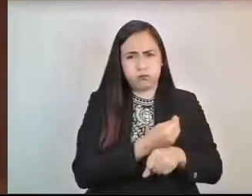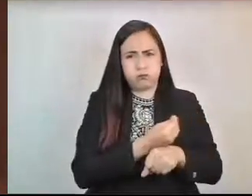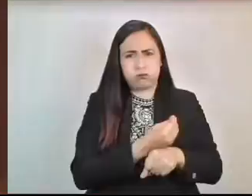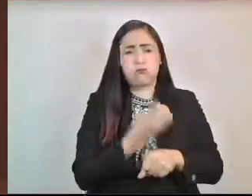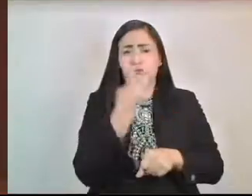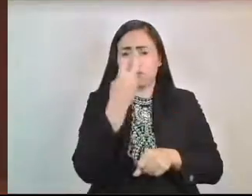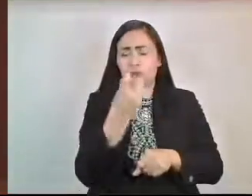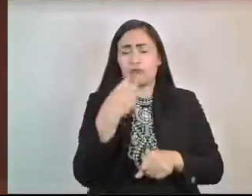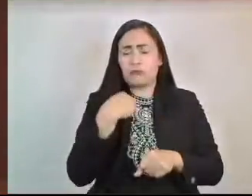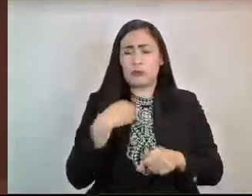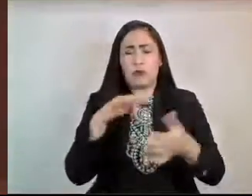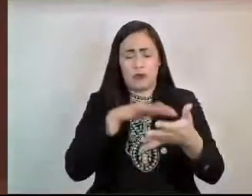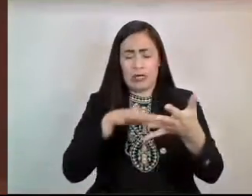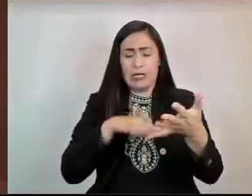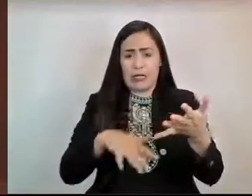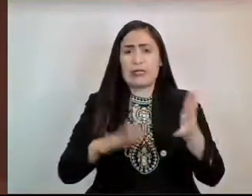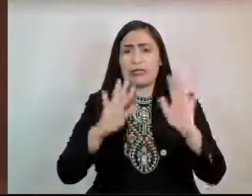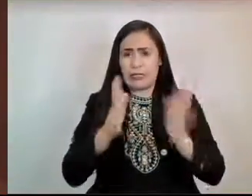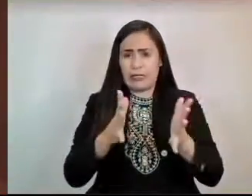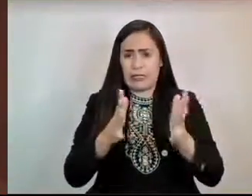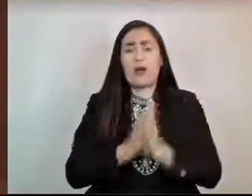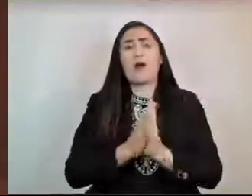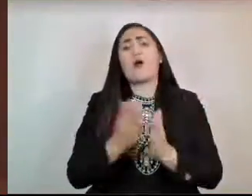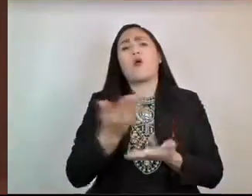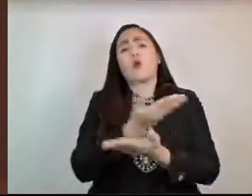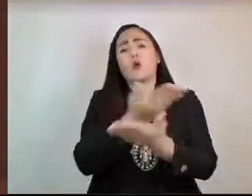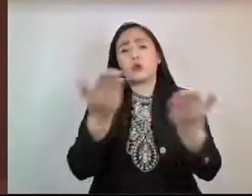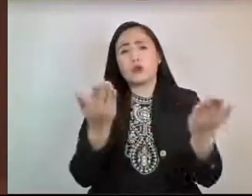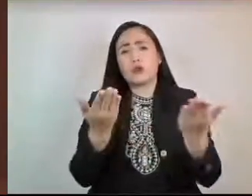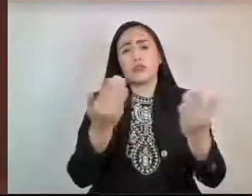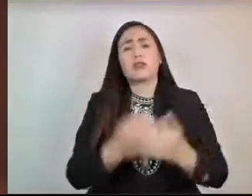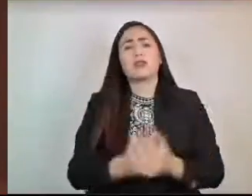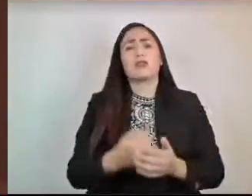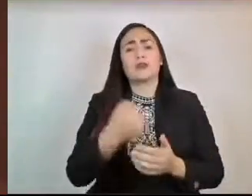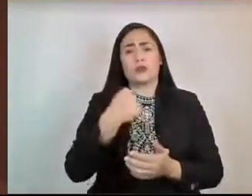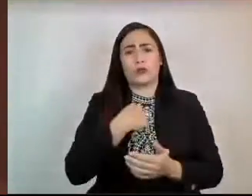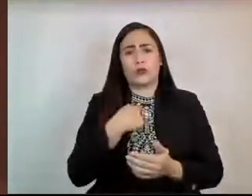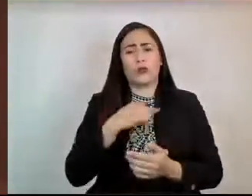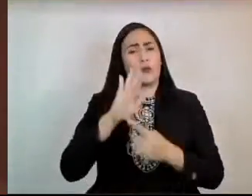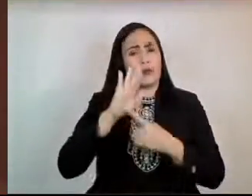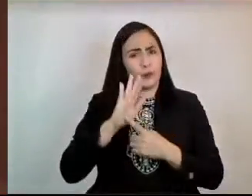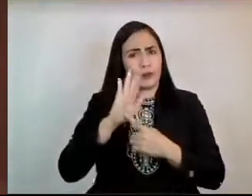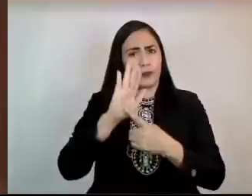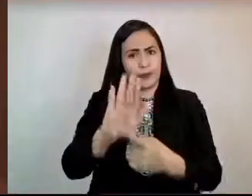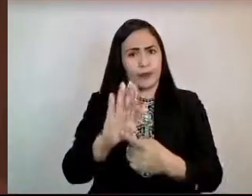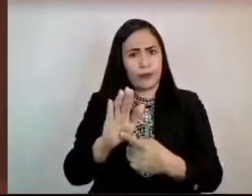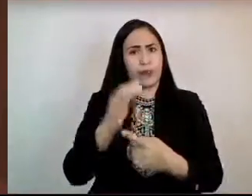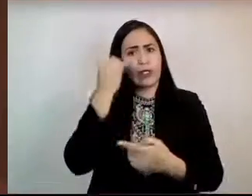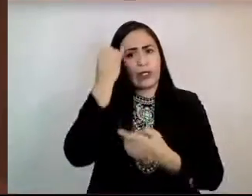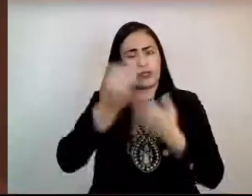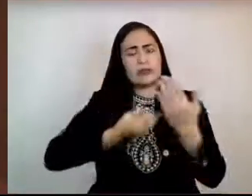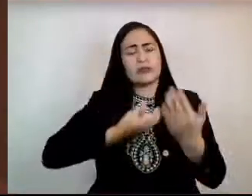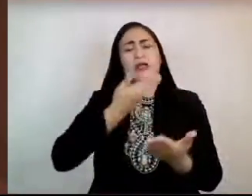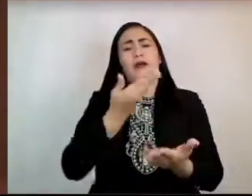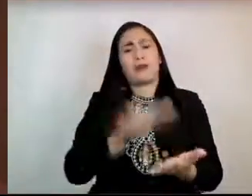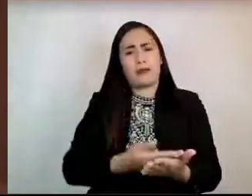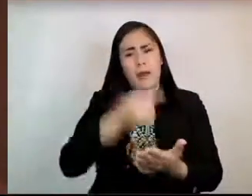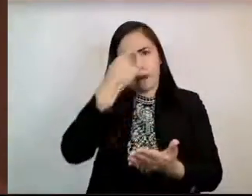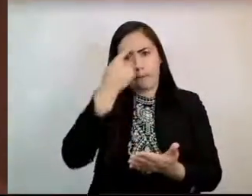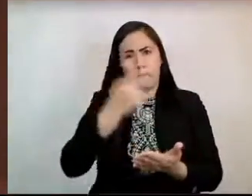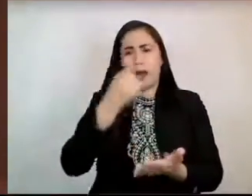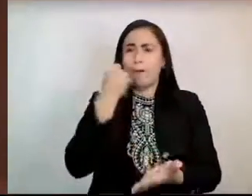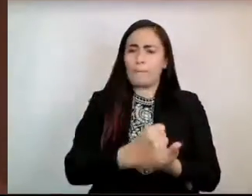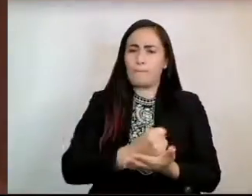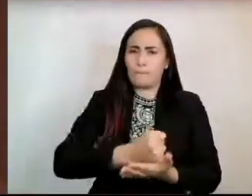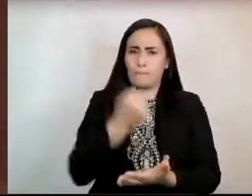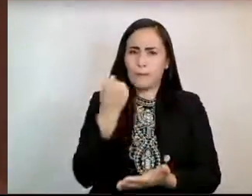expuesto, someto a consideración de esta honorable soberanía la iniciativa de decreto por el